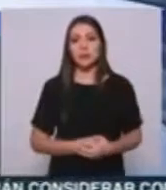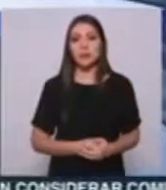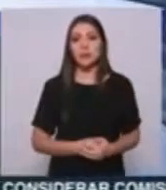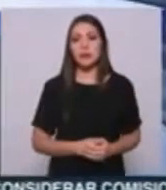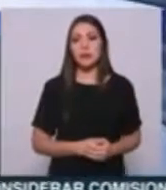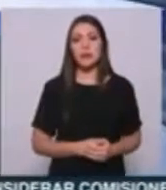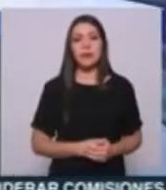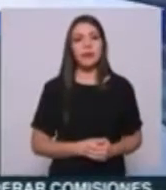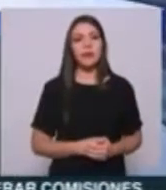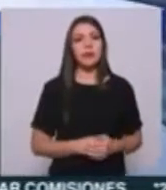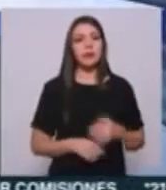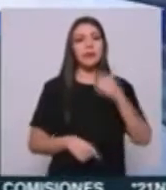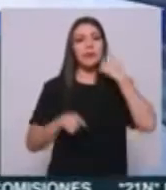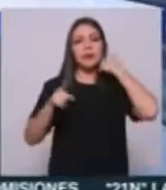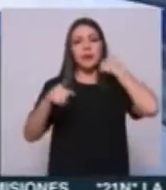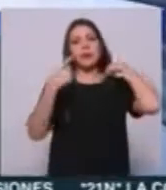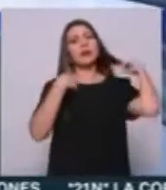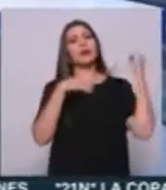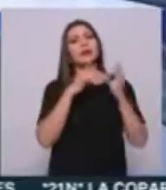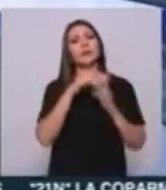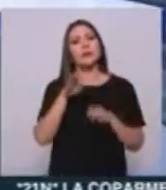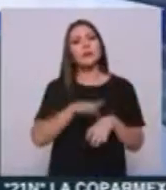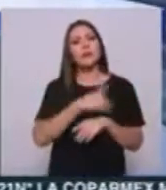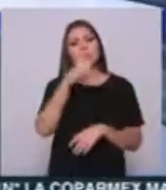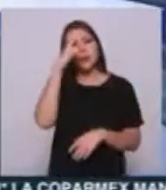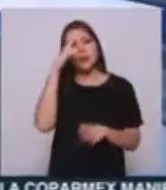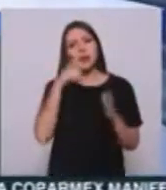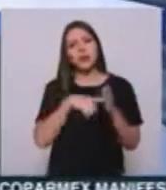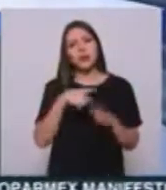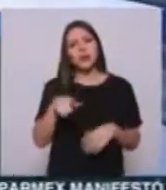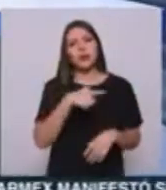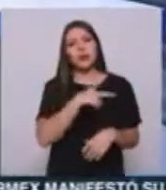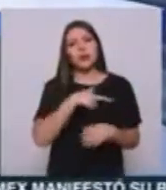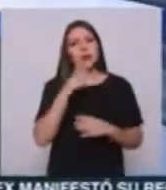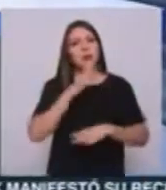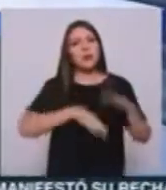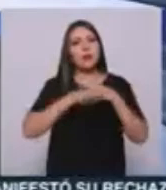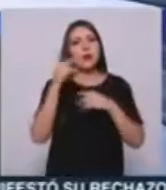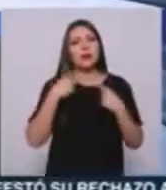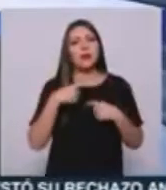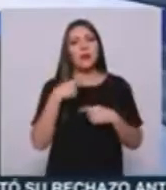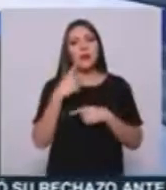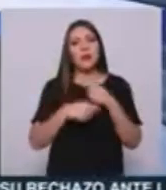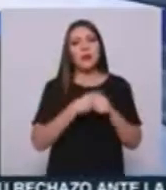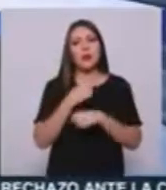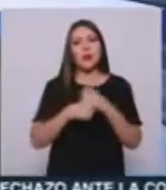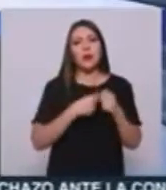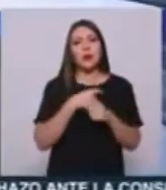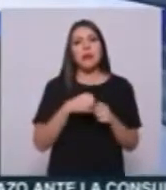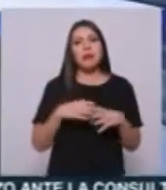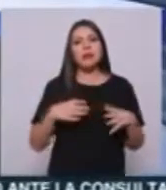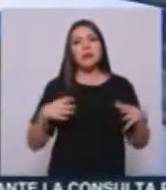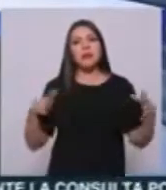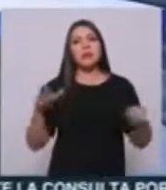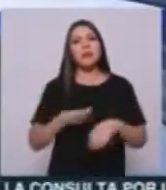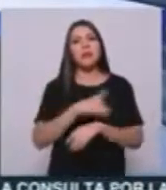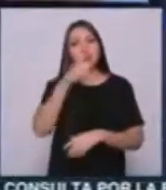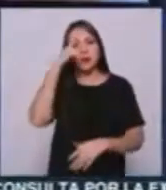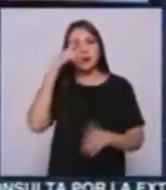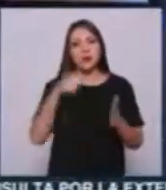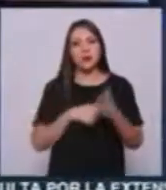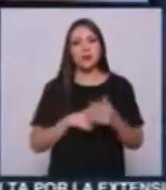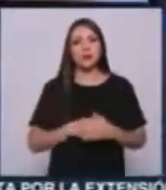crees tú que se debe el éxito de esta mega procesión de Catrinas que ha ido creciendo año con año de manera espectacular? Mira, pues